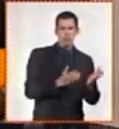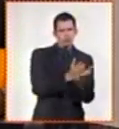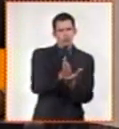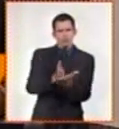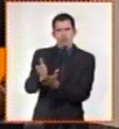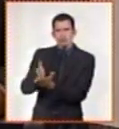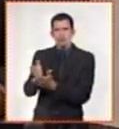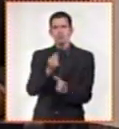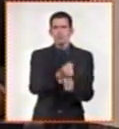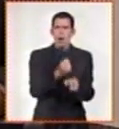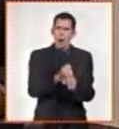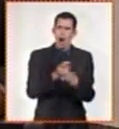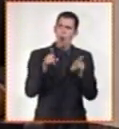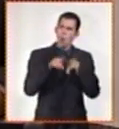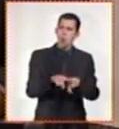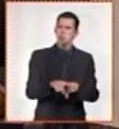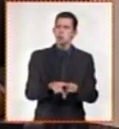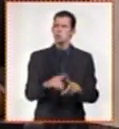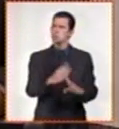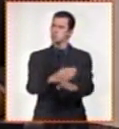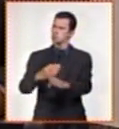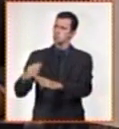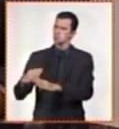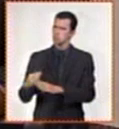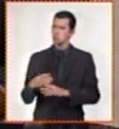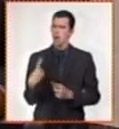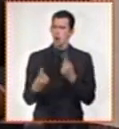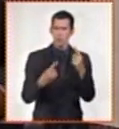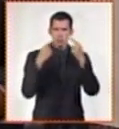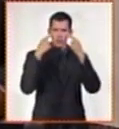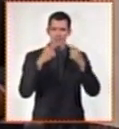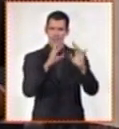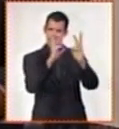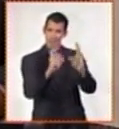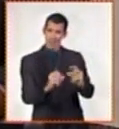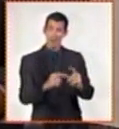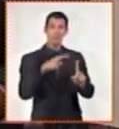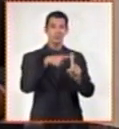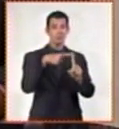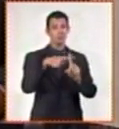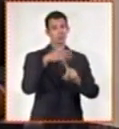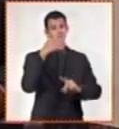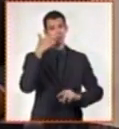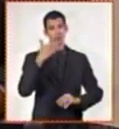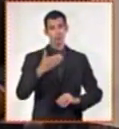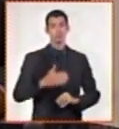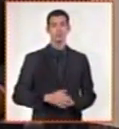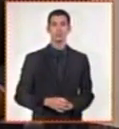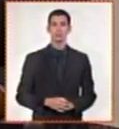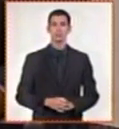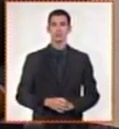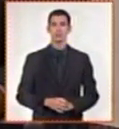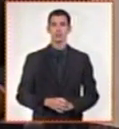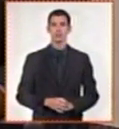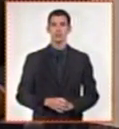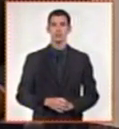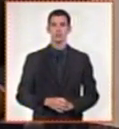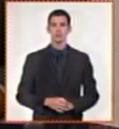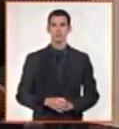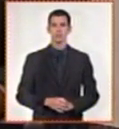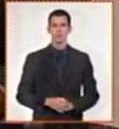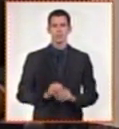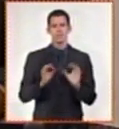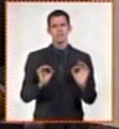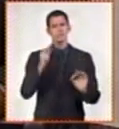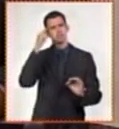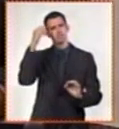muy exitosos. Aquí presento un poco la cooperación en dos aspectos, la educación y